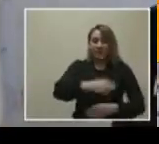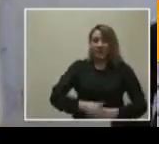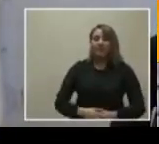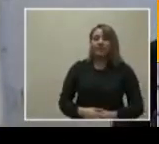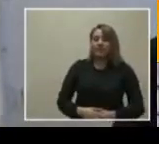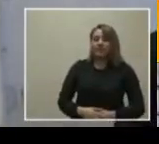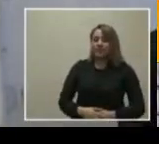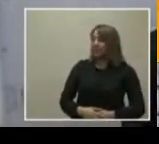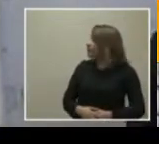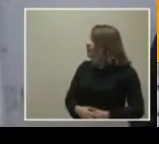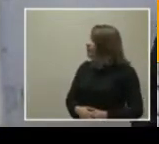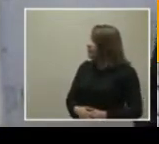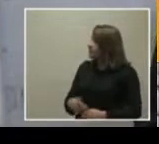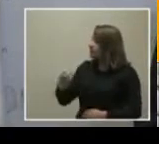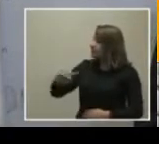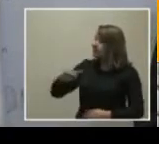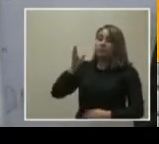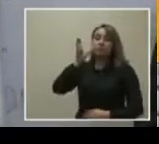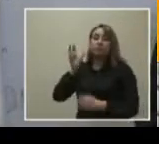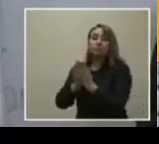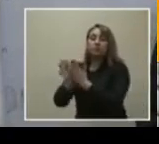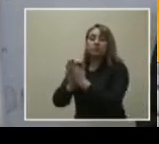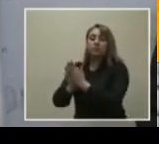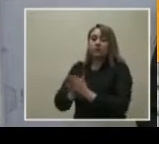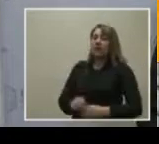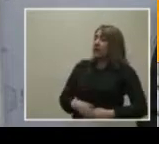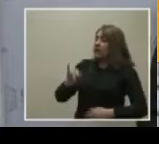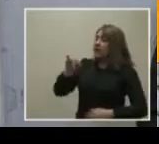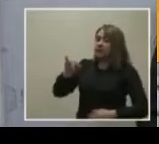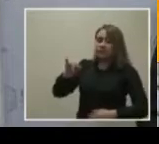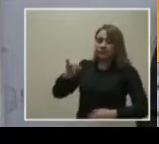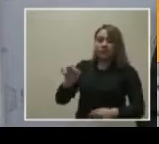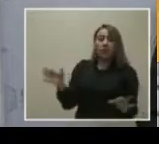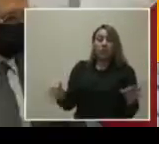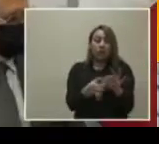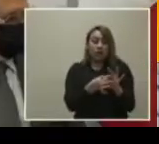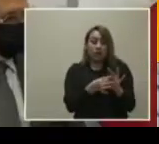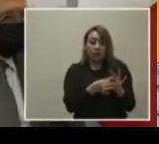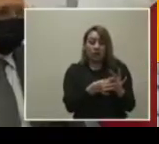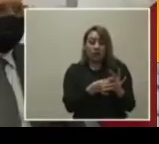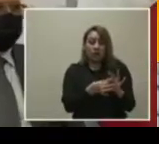Sí, con respecto de que si se encuentra alguna conexión técnica